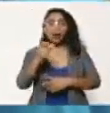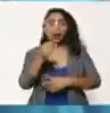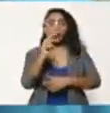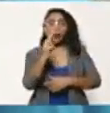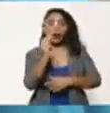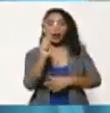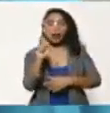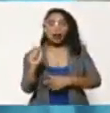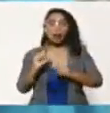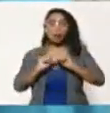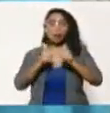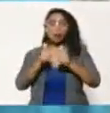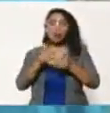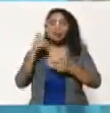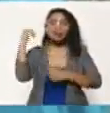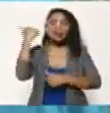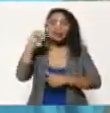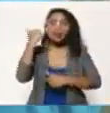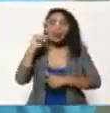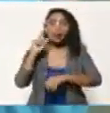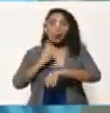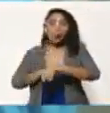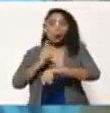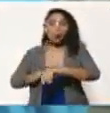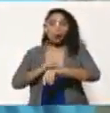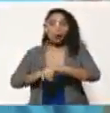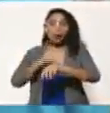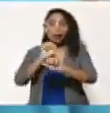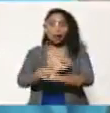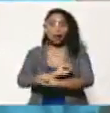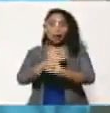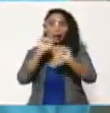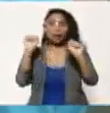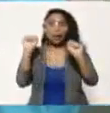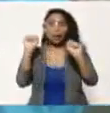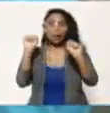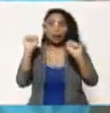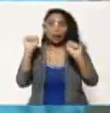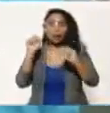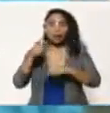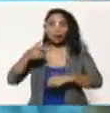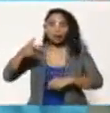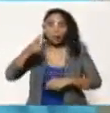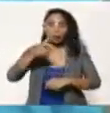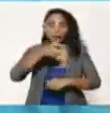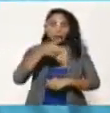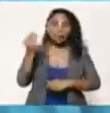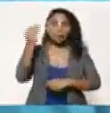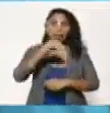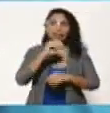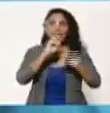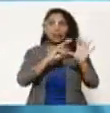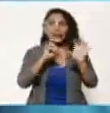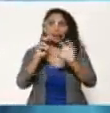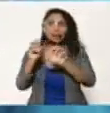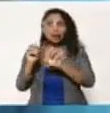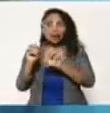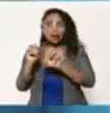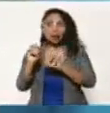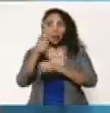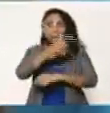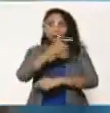el día sábado en horas de la mañana en busca de más de 700 con